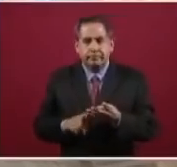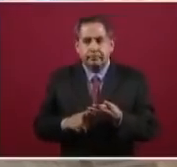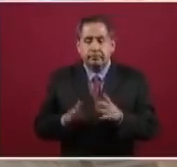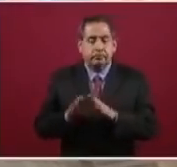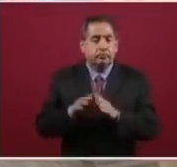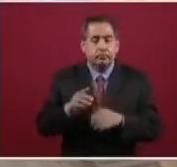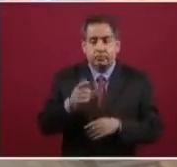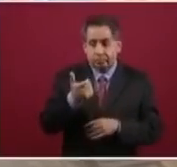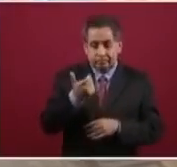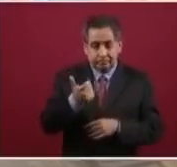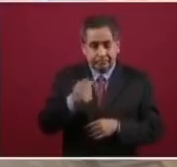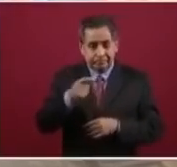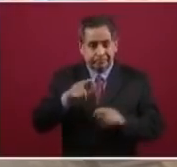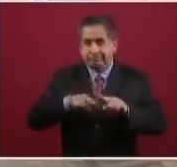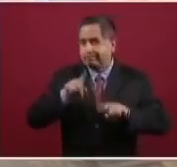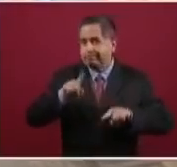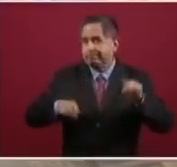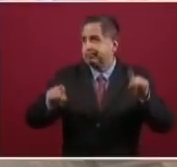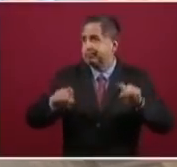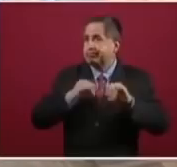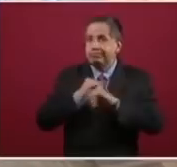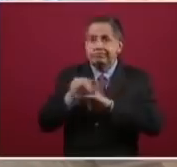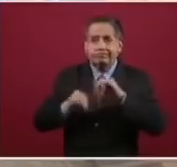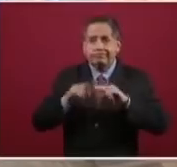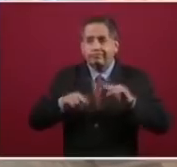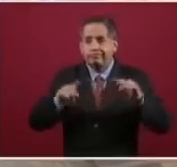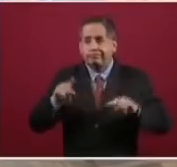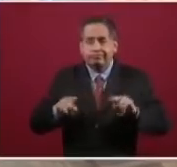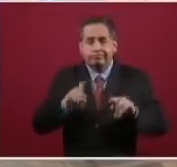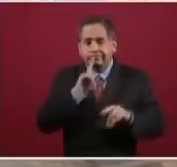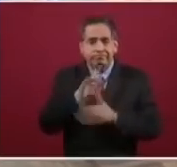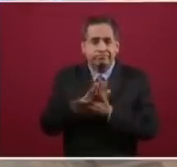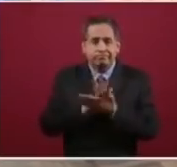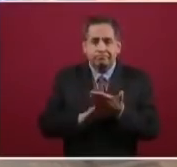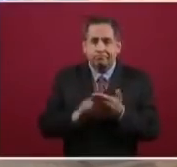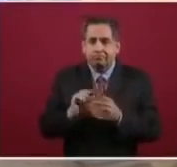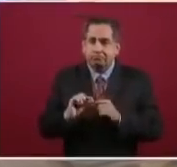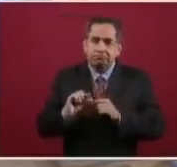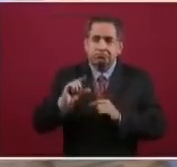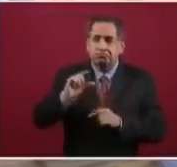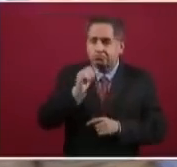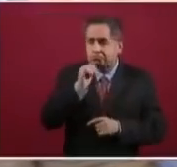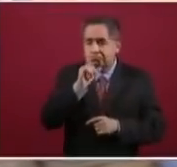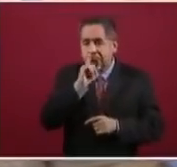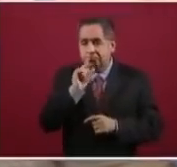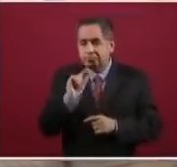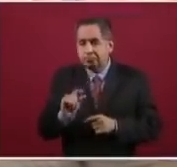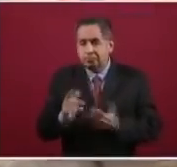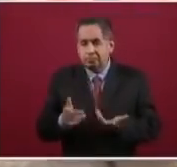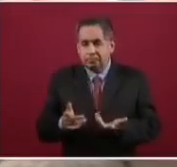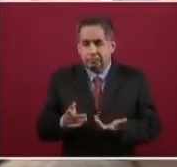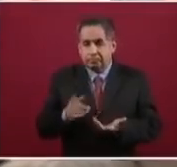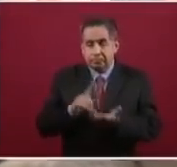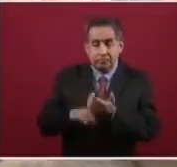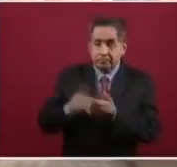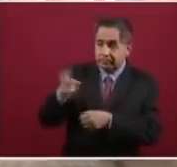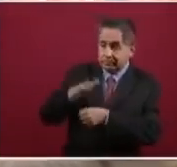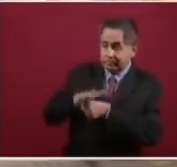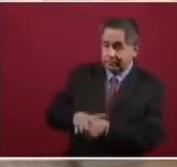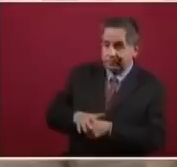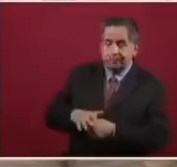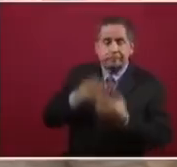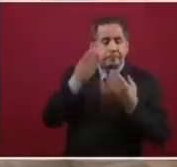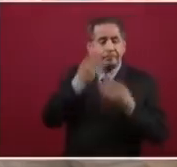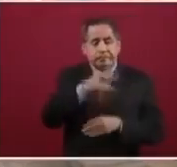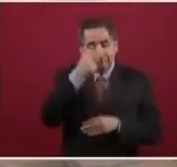del peso en el mercado monetario local es muy modesta no influye mucho y cuando existe presión el